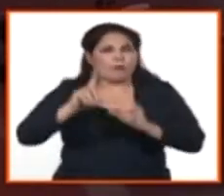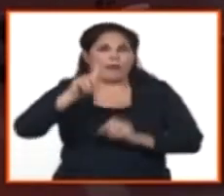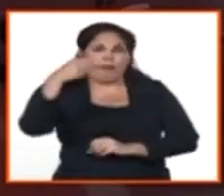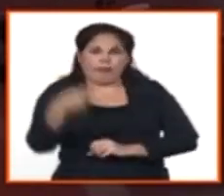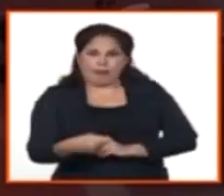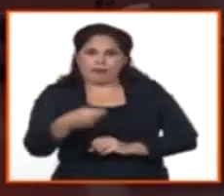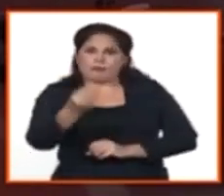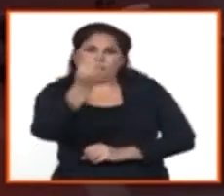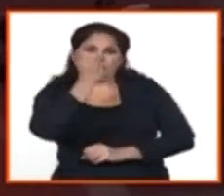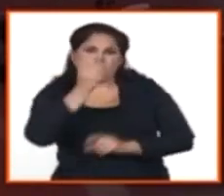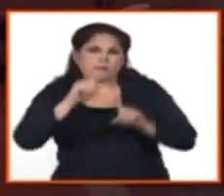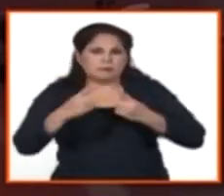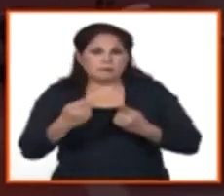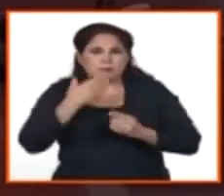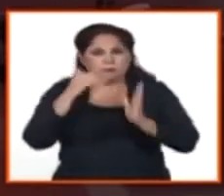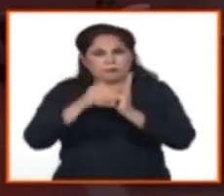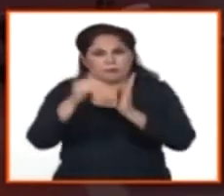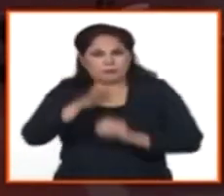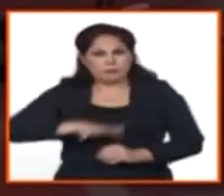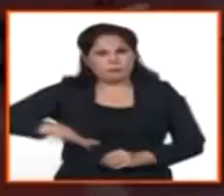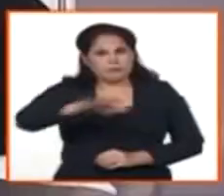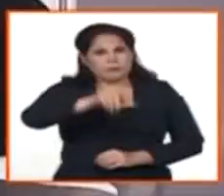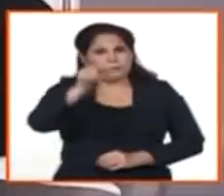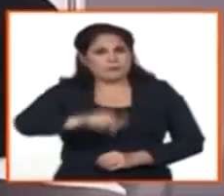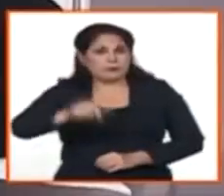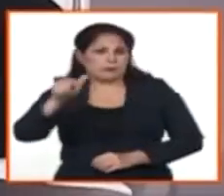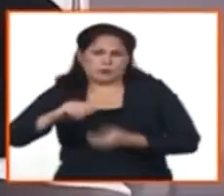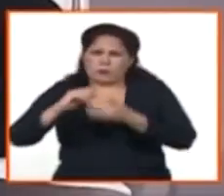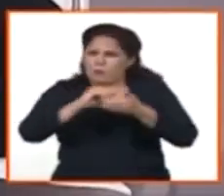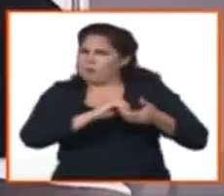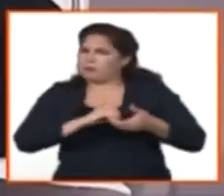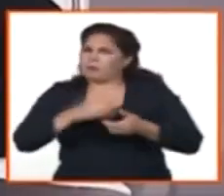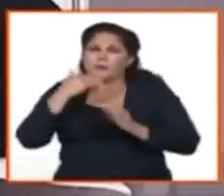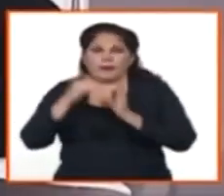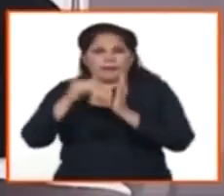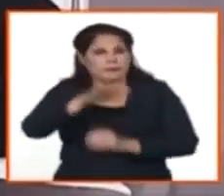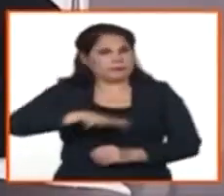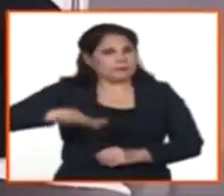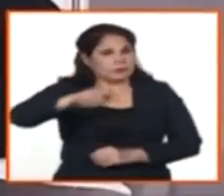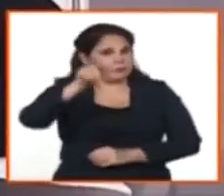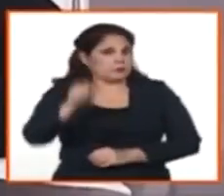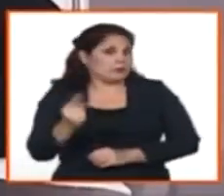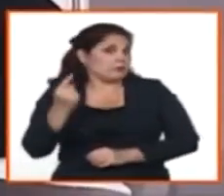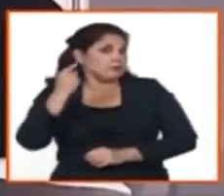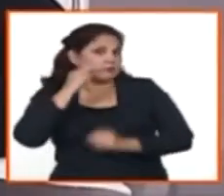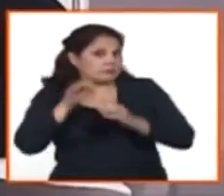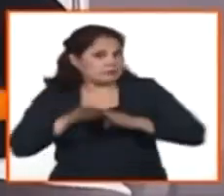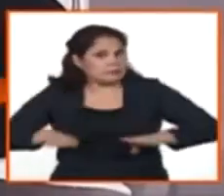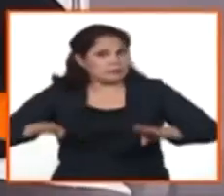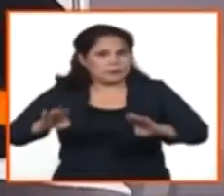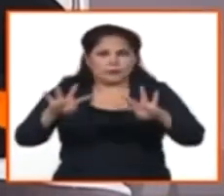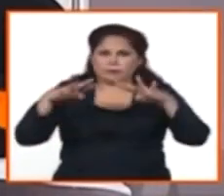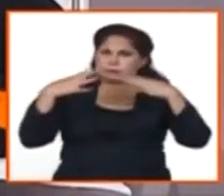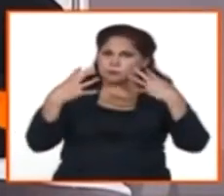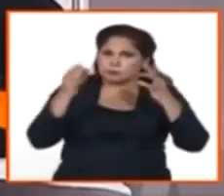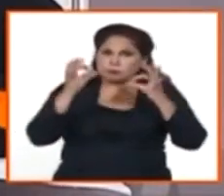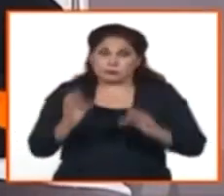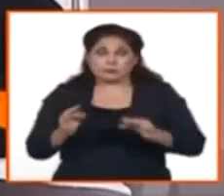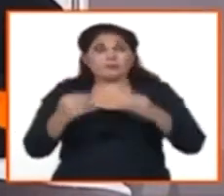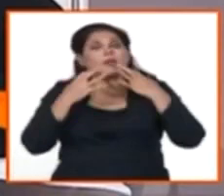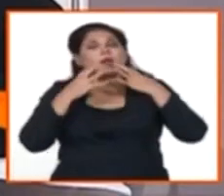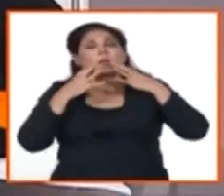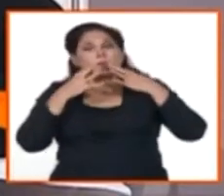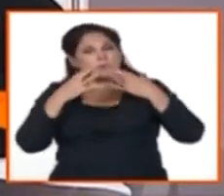proyecto. Buenas tardes, Randy y demás colegas, y también para los televidentes y radioyentes que nos escuchan. Es de vital